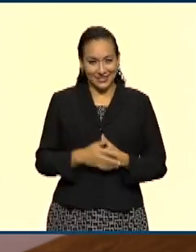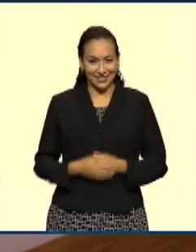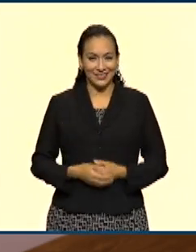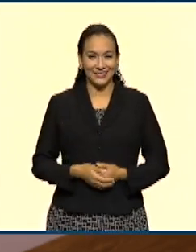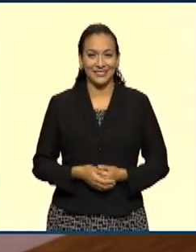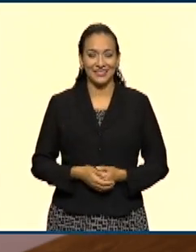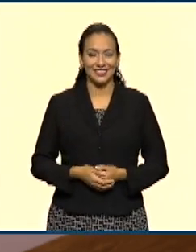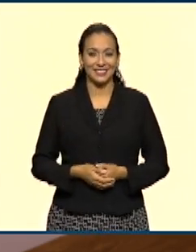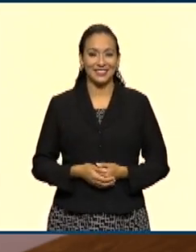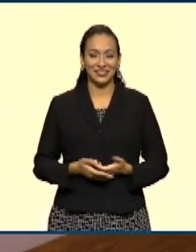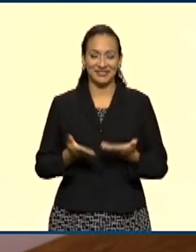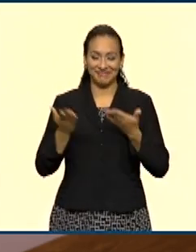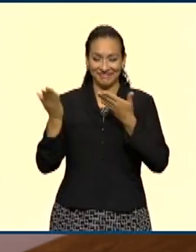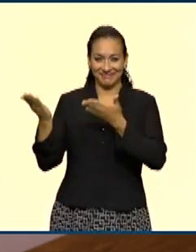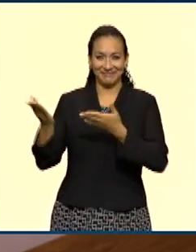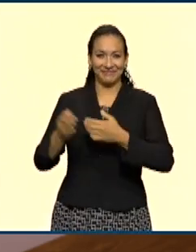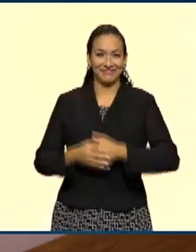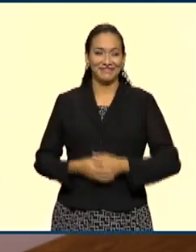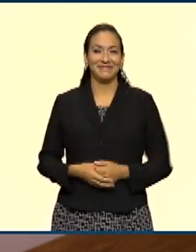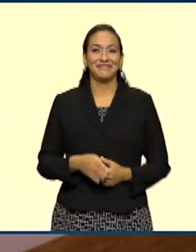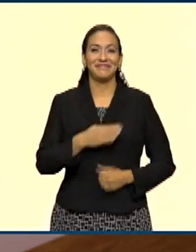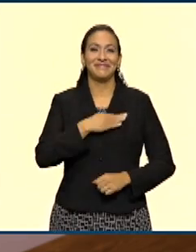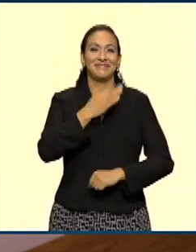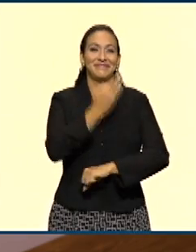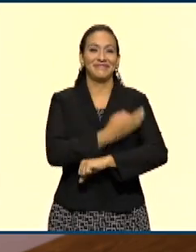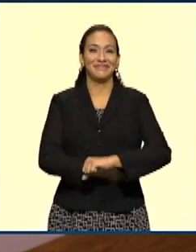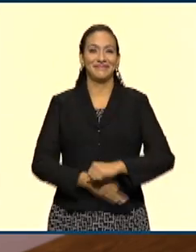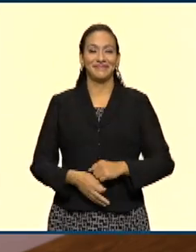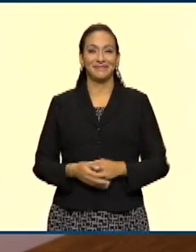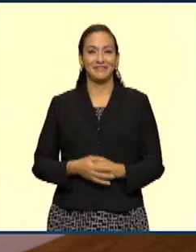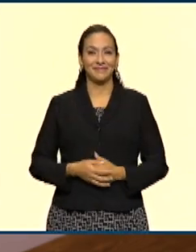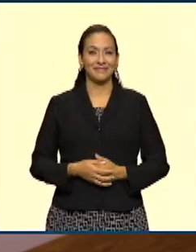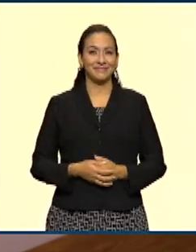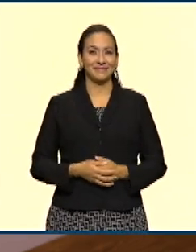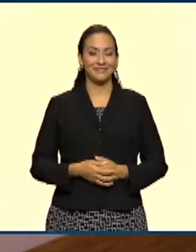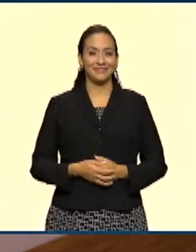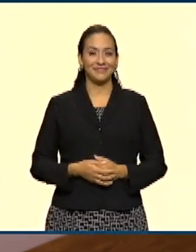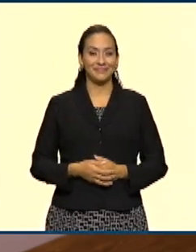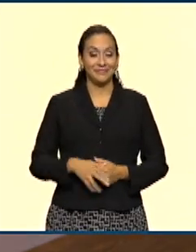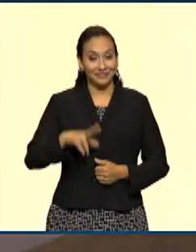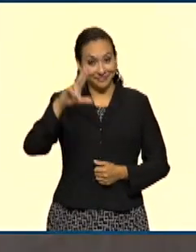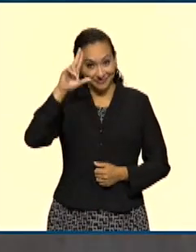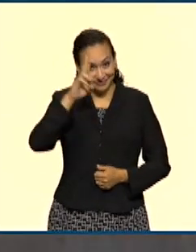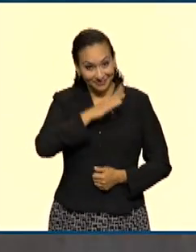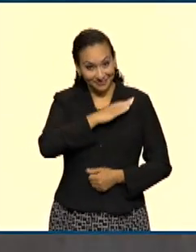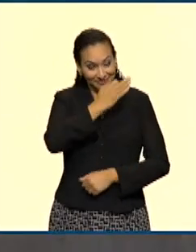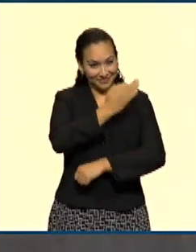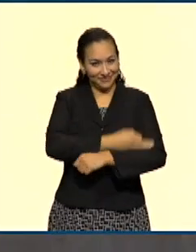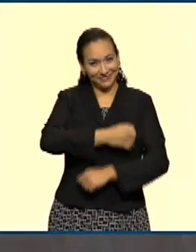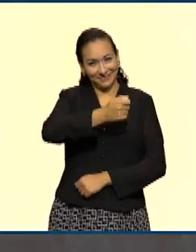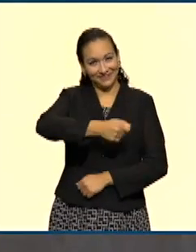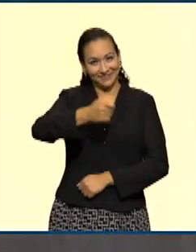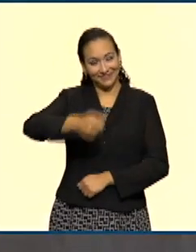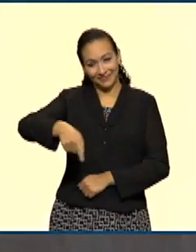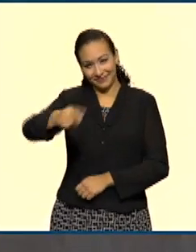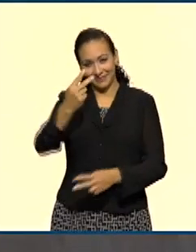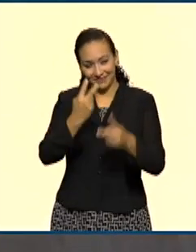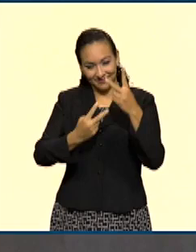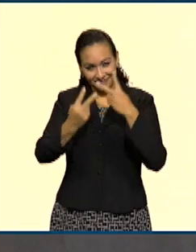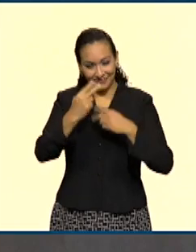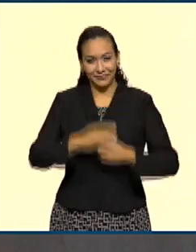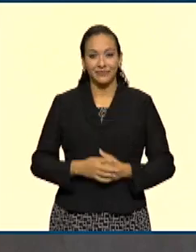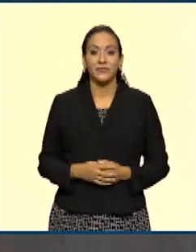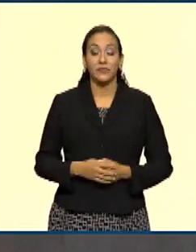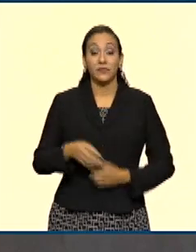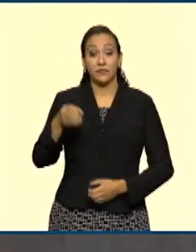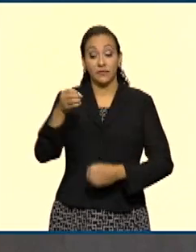del Máximo Tribunal. Mario, adelante, buenas tardes. ¿Qué tal? Muy buenas tardes a todas las personas que siguen esta transmisión.